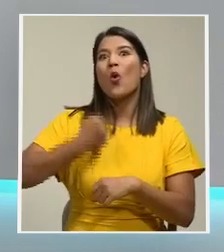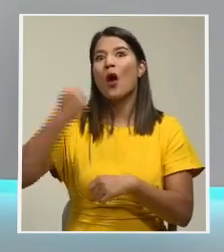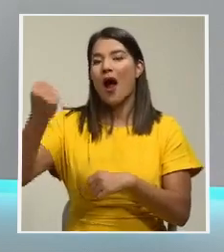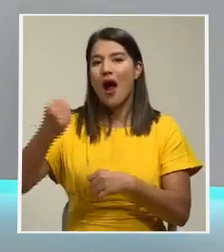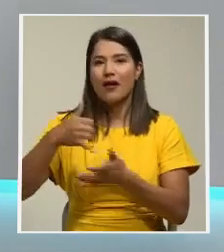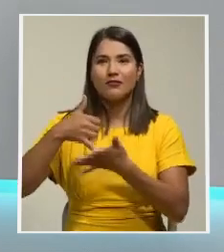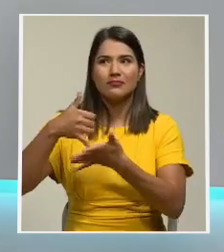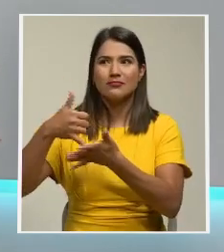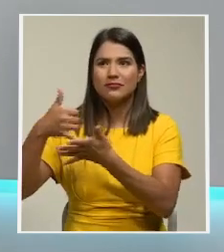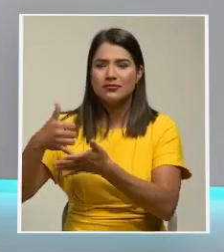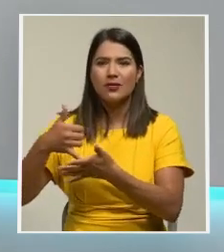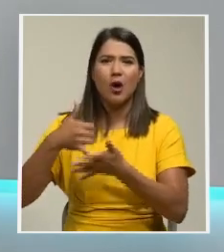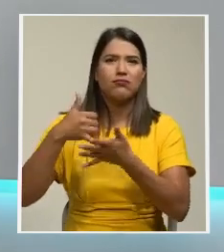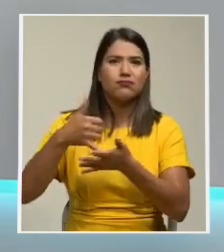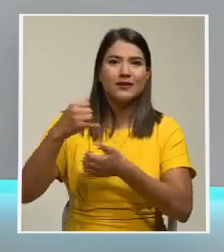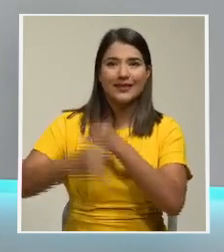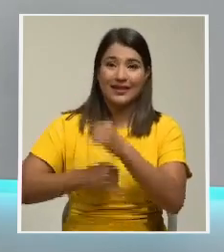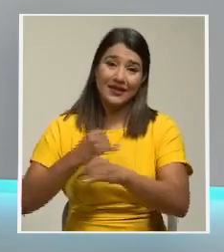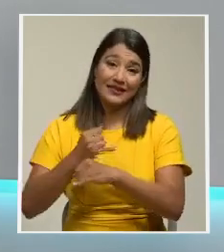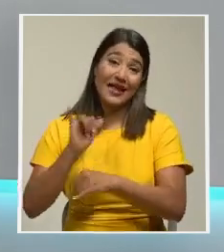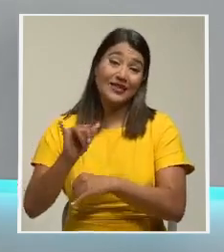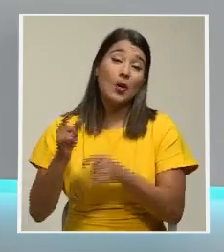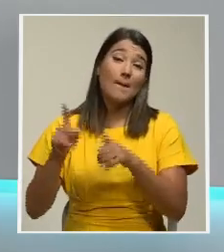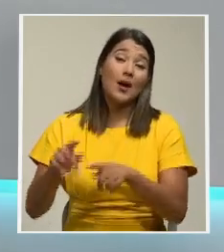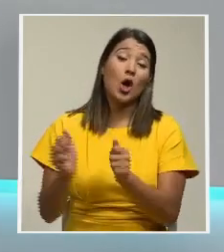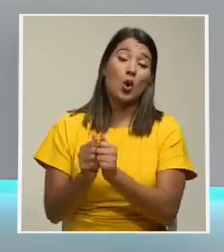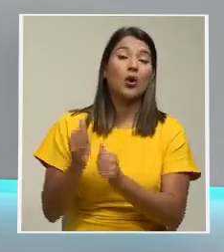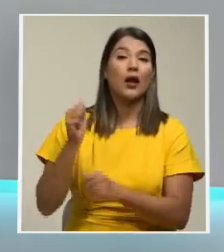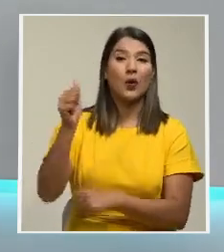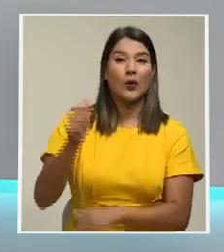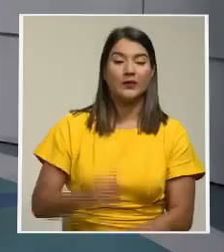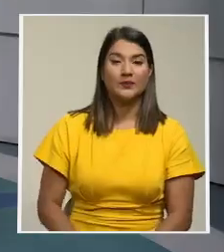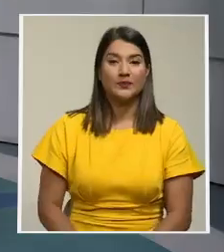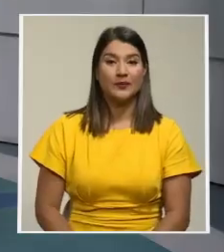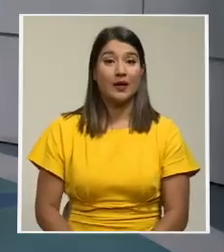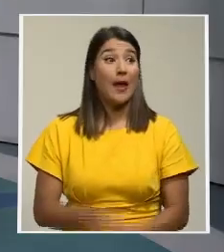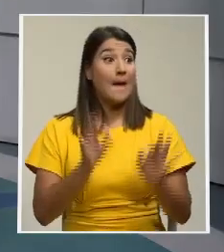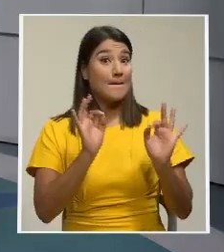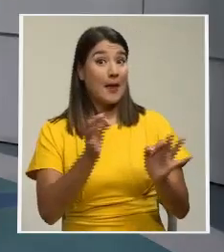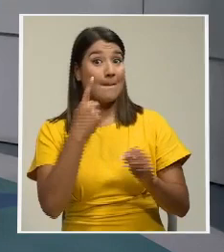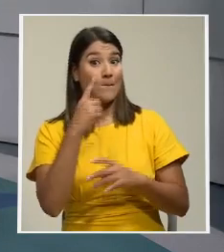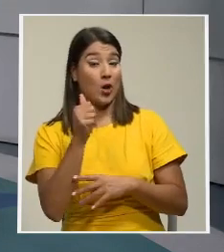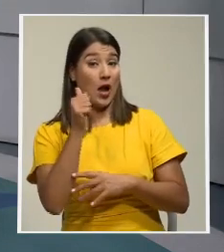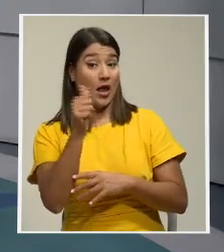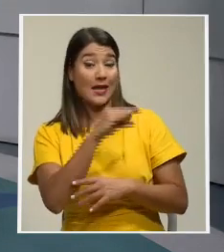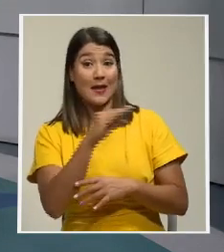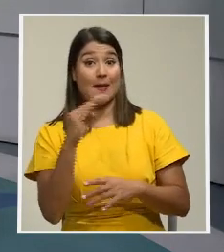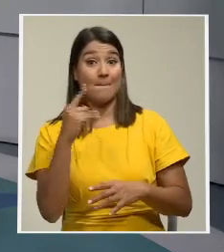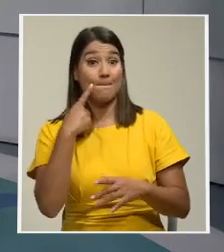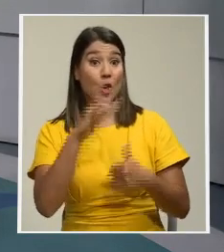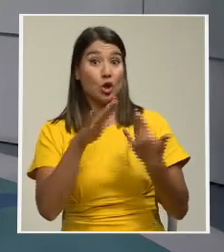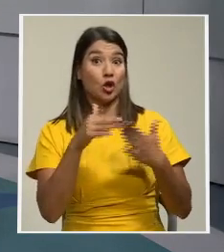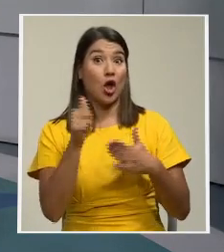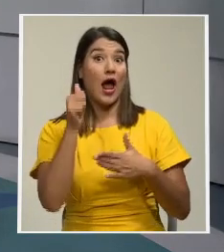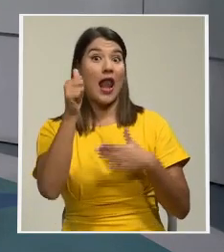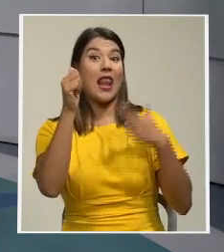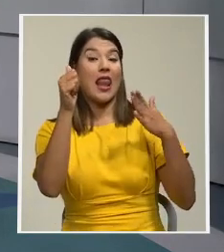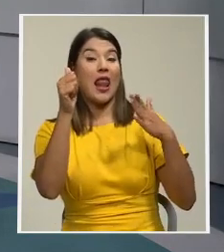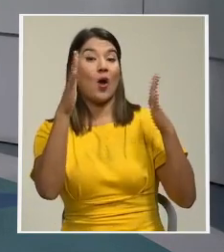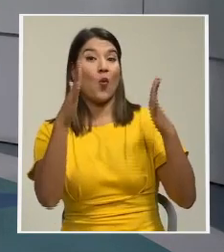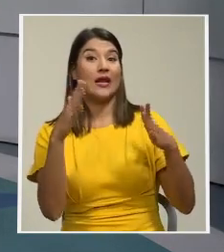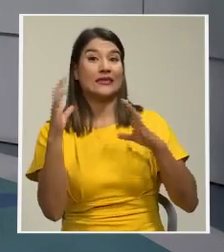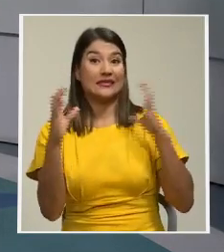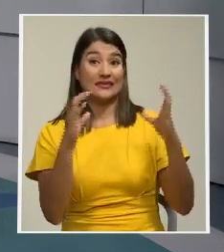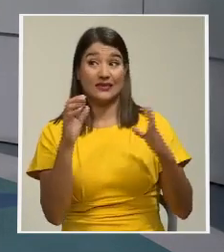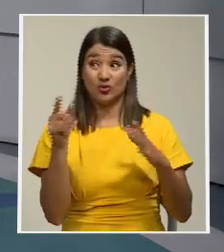títulos internacionales, que es lo que ha pasado con Alajuelense en estos últimos meses. Bueno, muy bien por ellos y por todos los liguistas que han celebrado todos estos días. ¿Usted ha